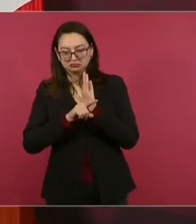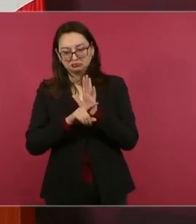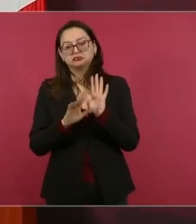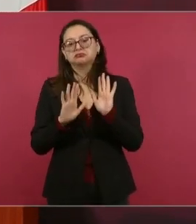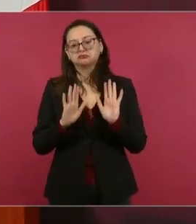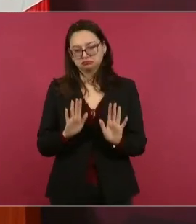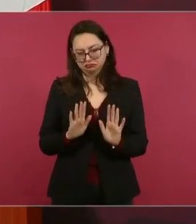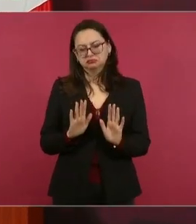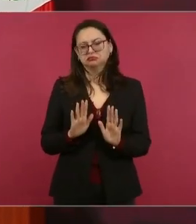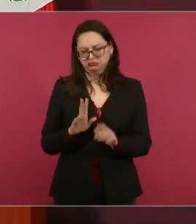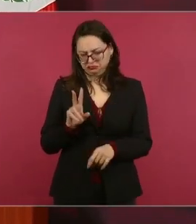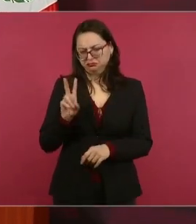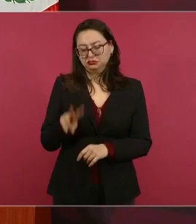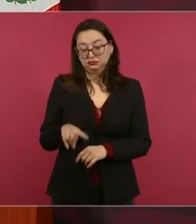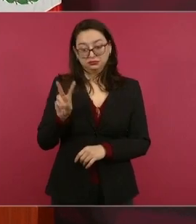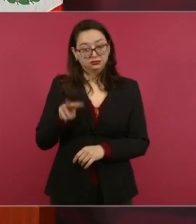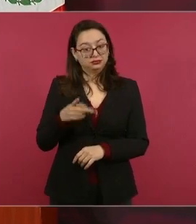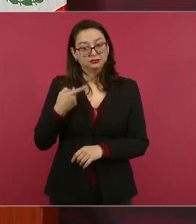Lo más importante